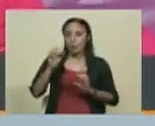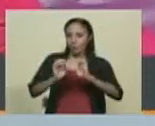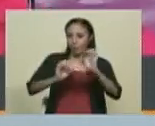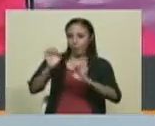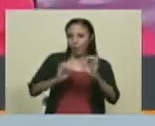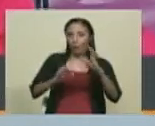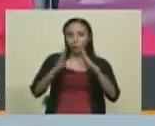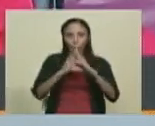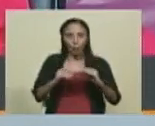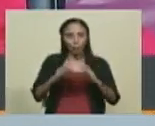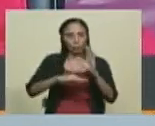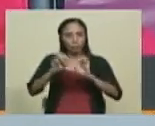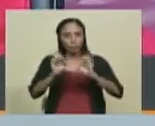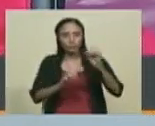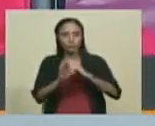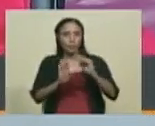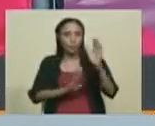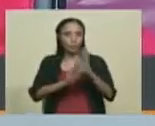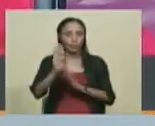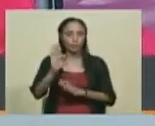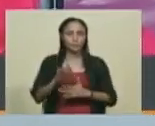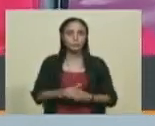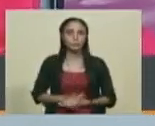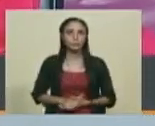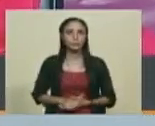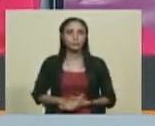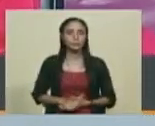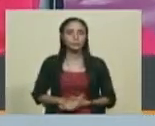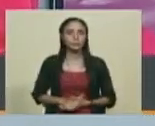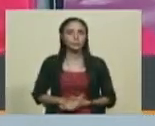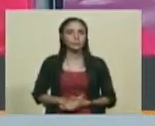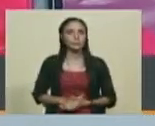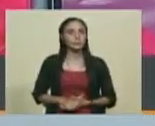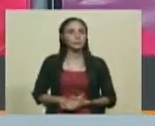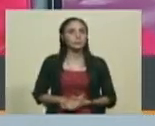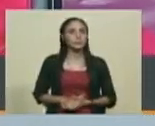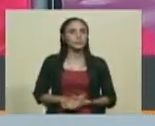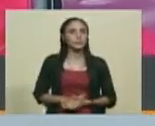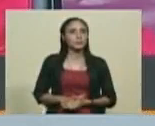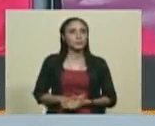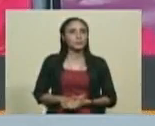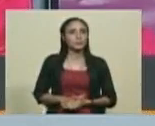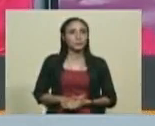mayor potencial. Y una de ellas que hemos priorizado